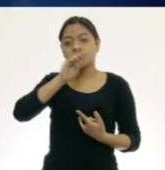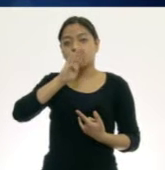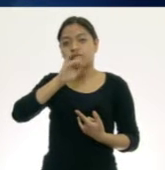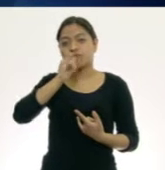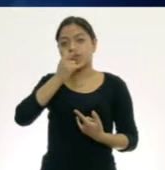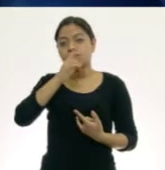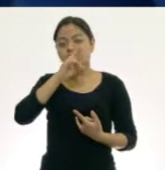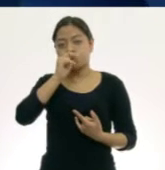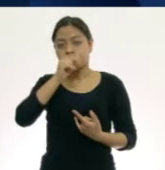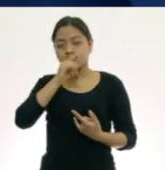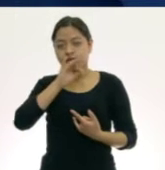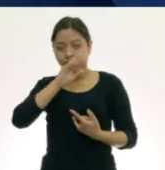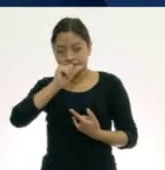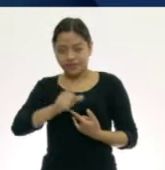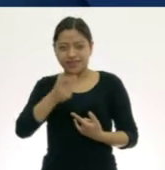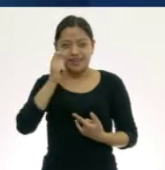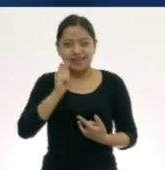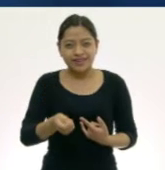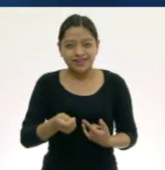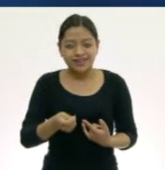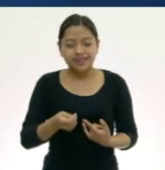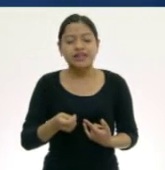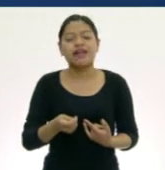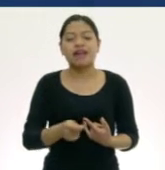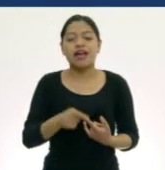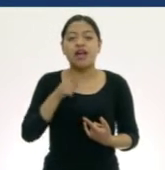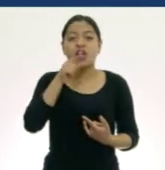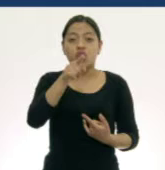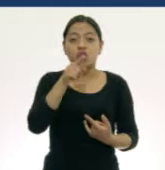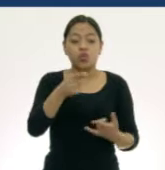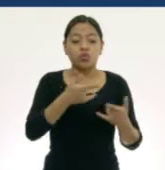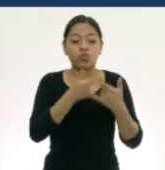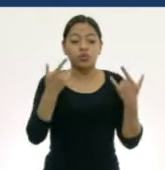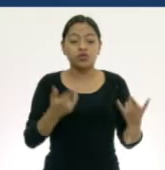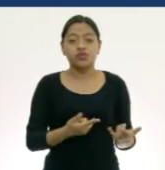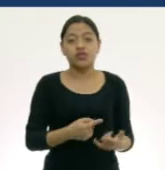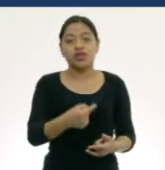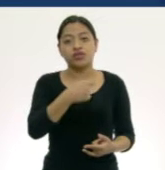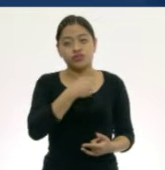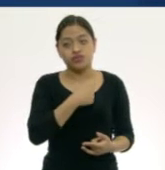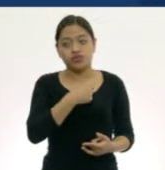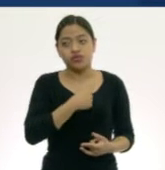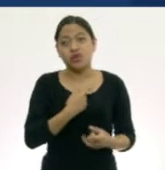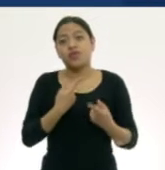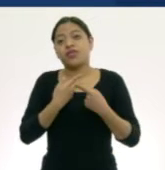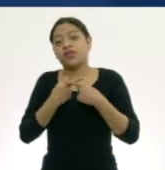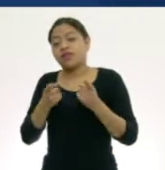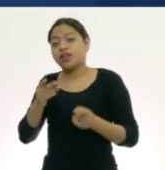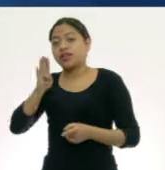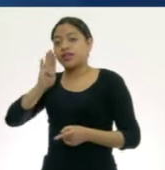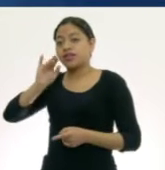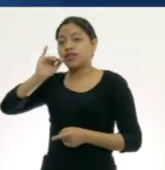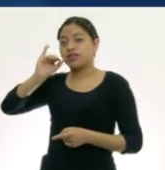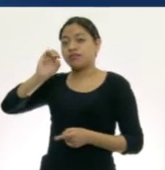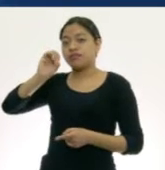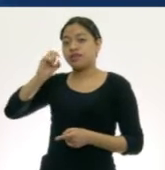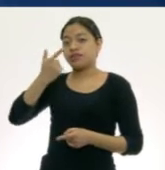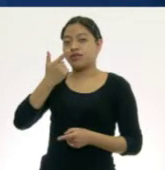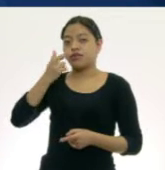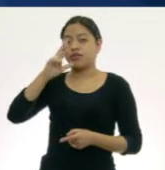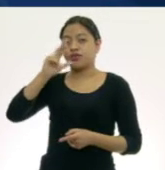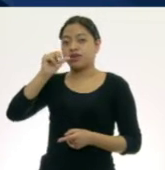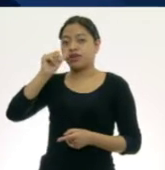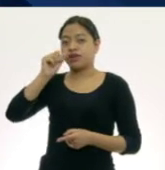padres. Verifica el uso del pronombre en tus escritos, en la biografía, tercera persona, y en la